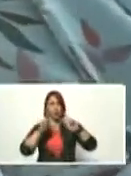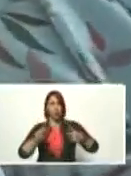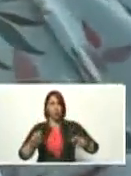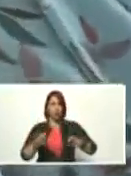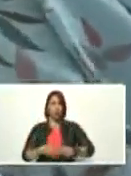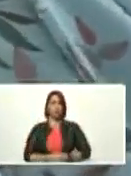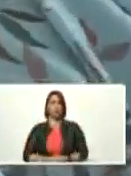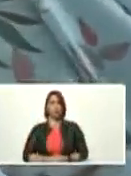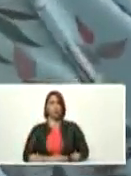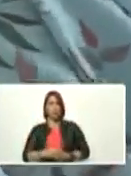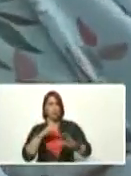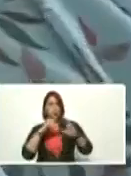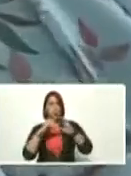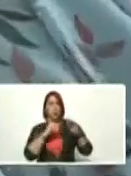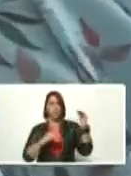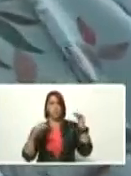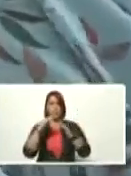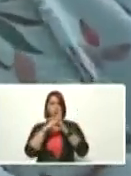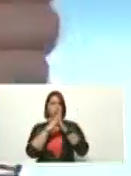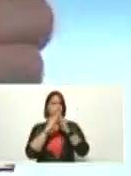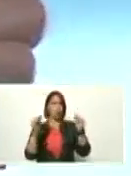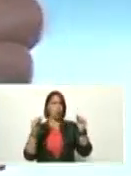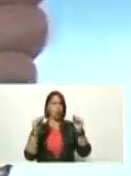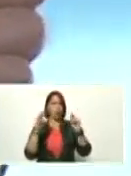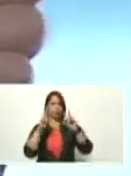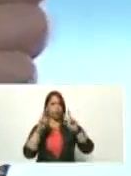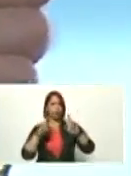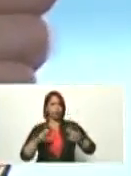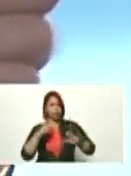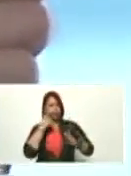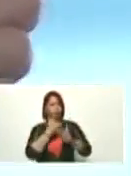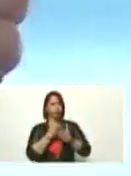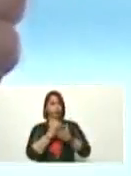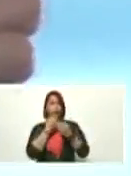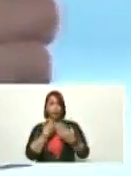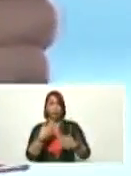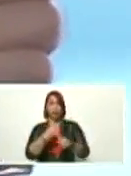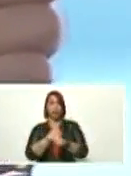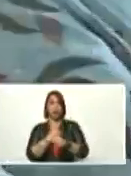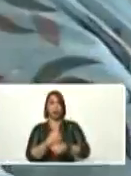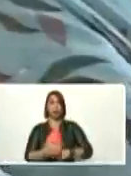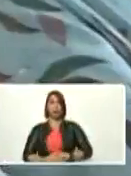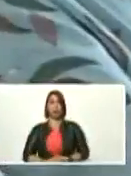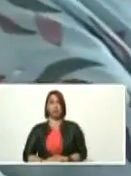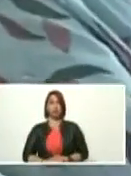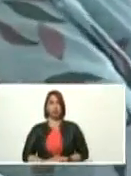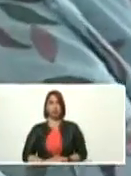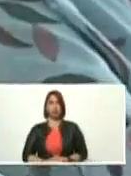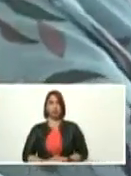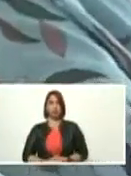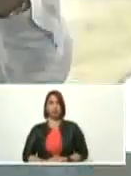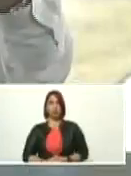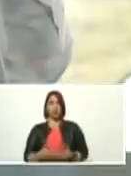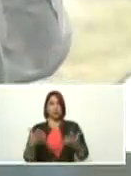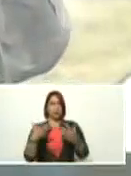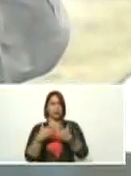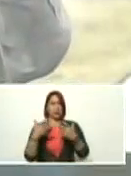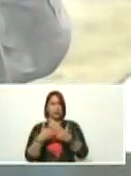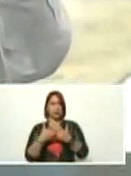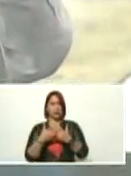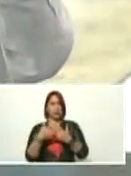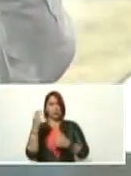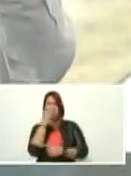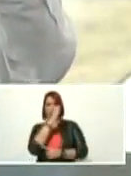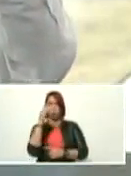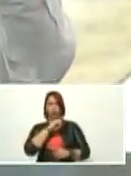unos medios por encima de toda sospecha. Buen trabajo de Luis Brito. La guerra mediática, la